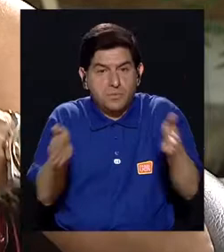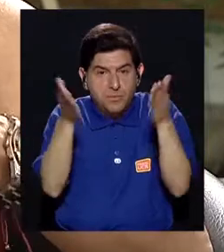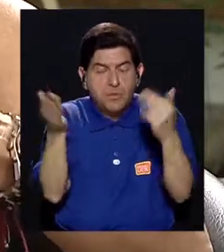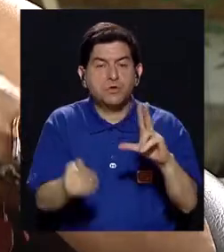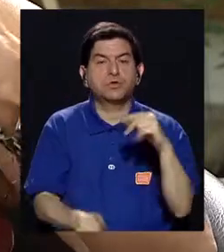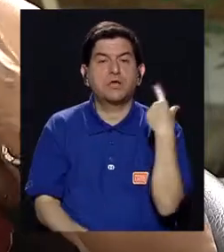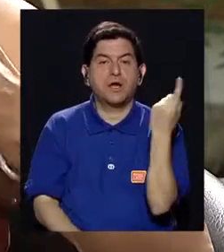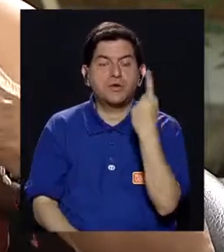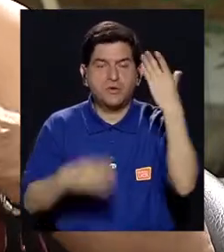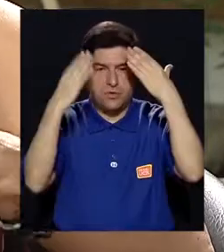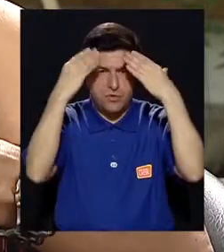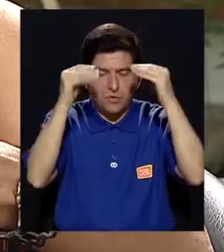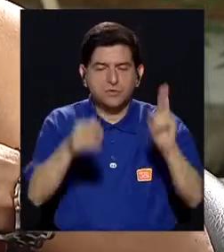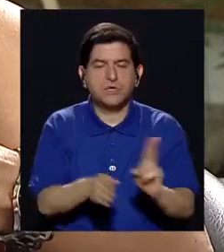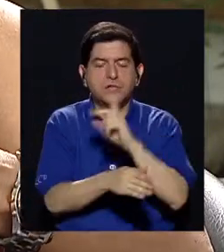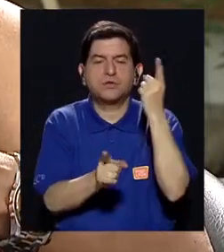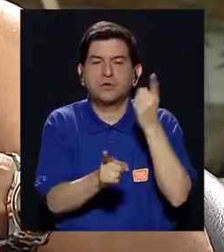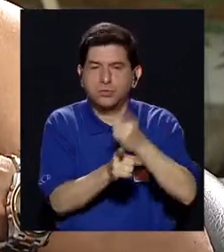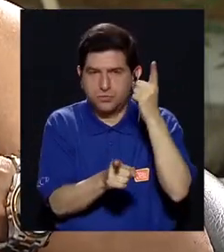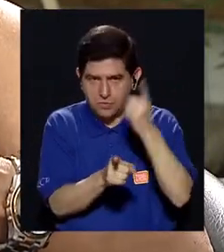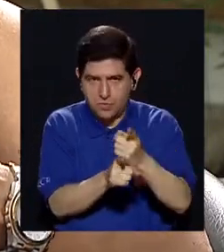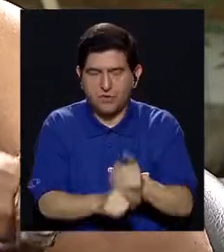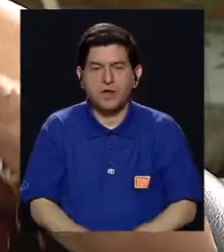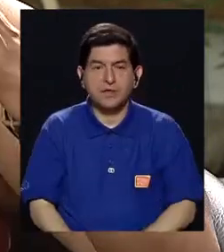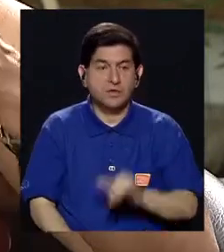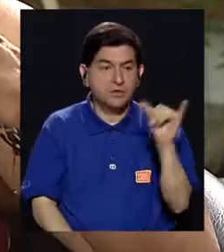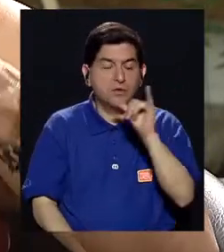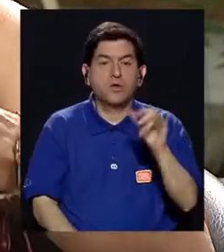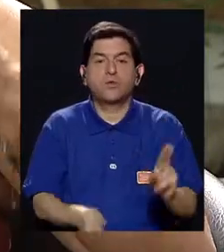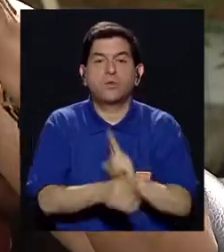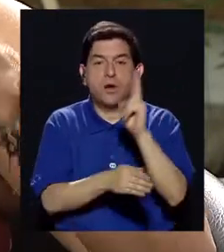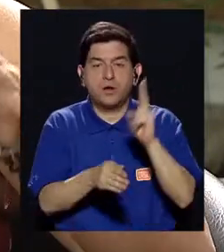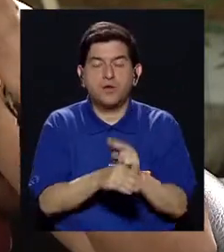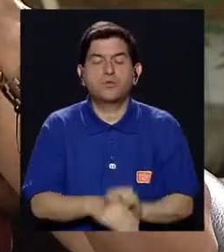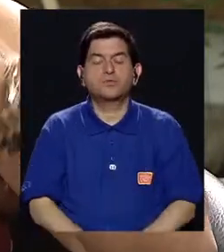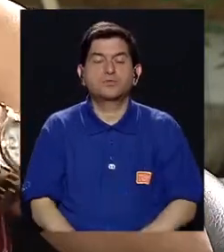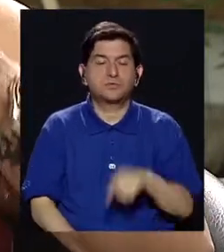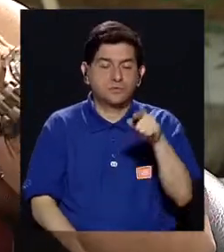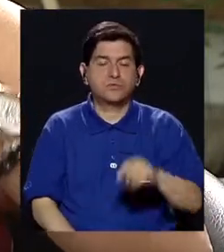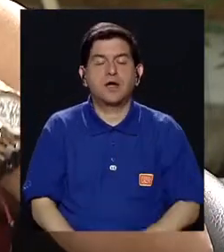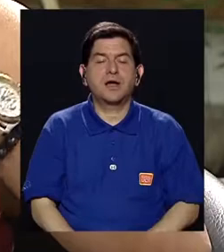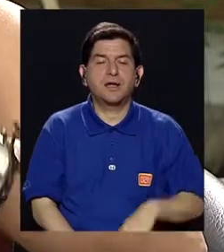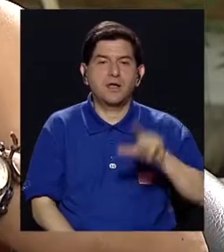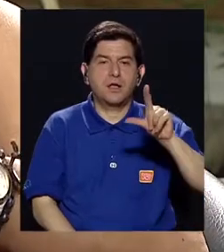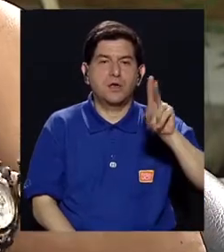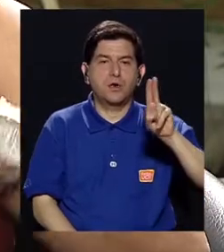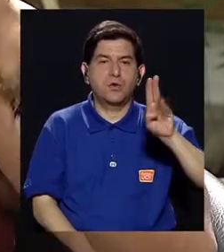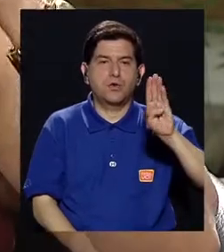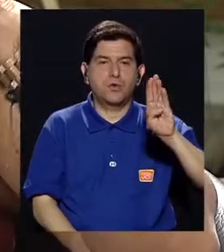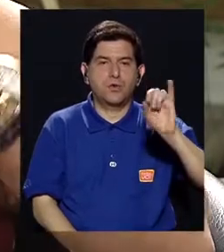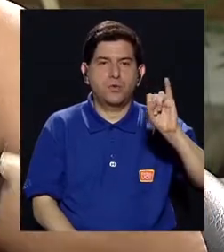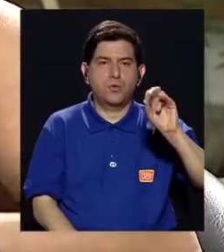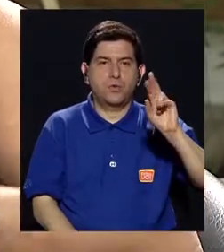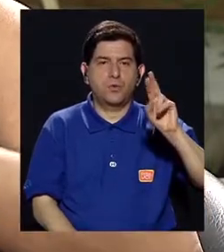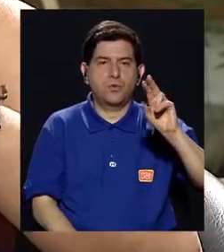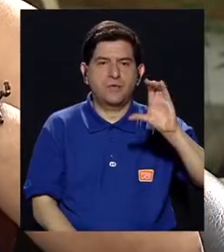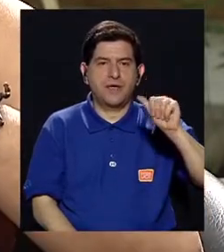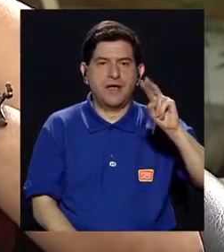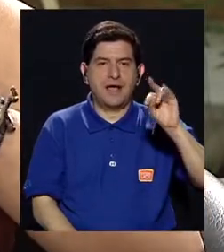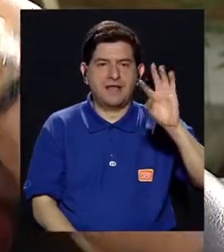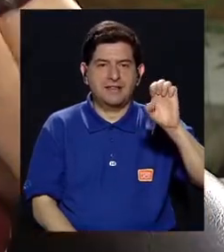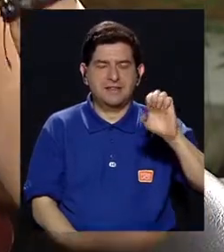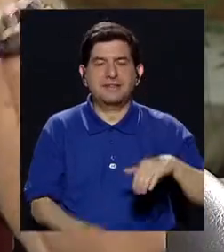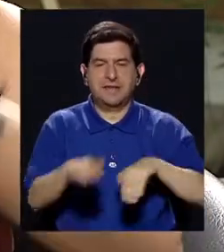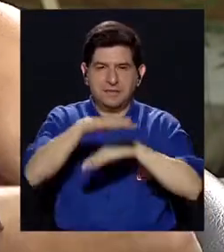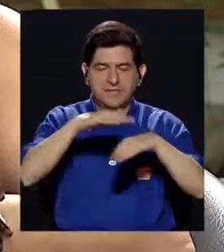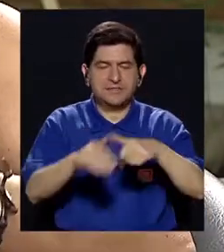la promoción, no era solo de la información del uso correcto del condón, es la promoción del uso de lubricante a base de agua, porque se ha demostrado